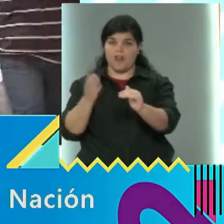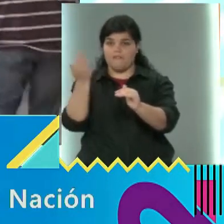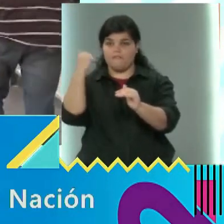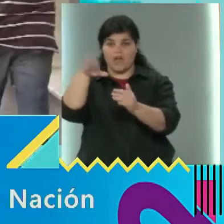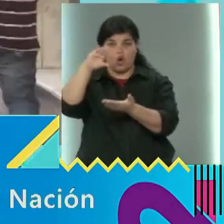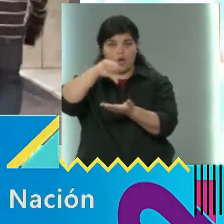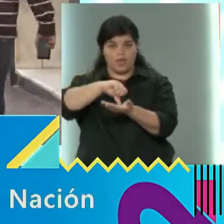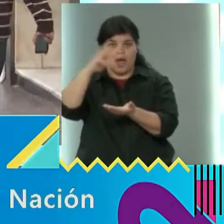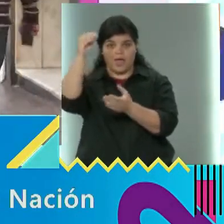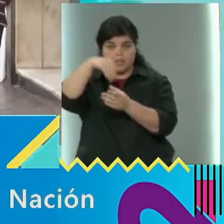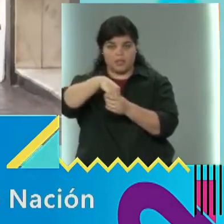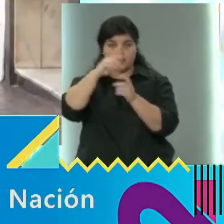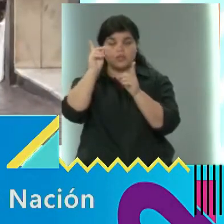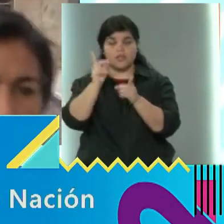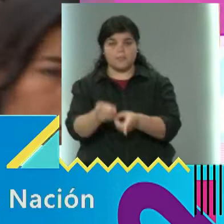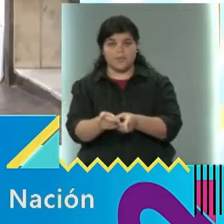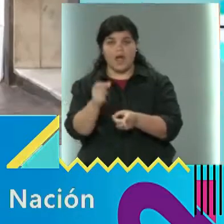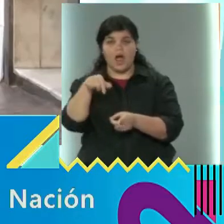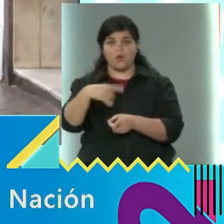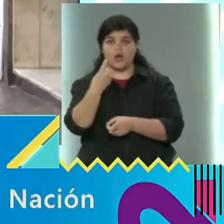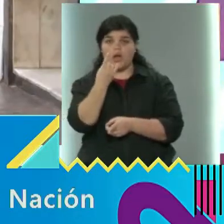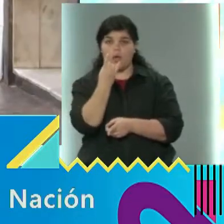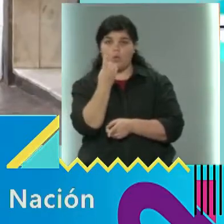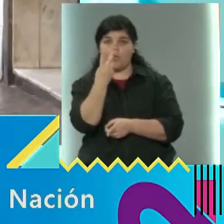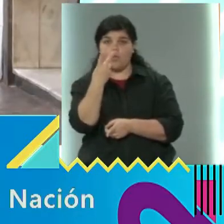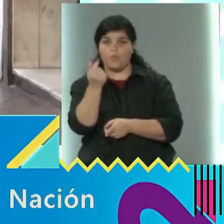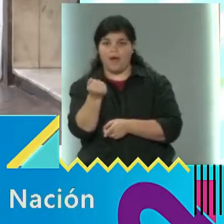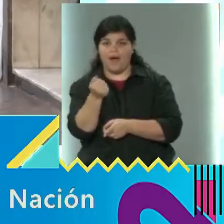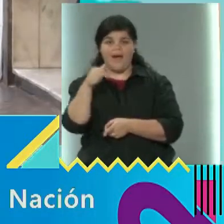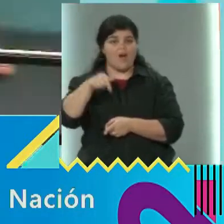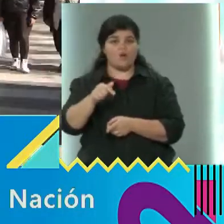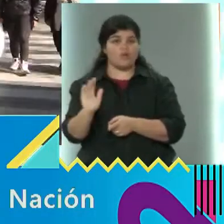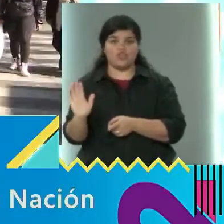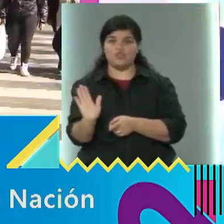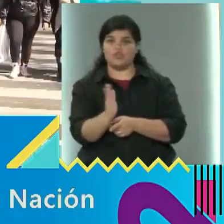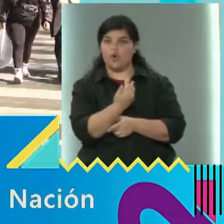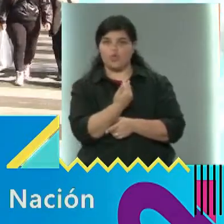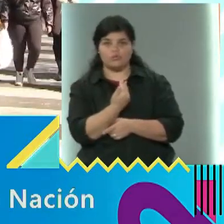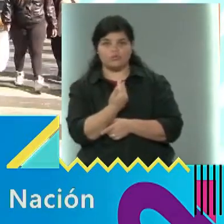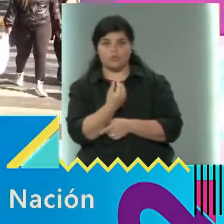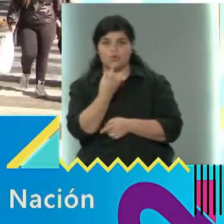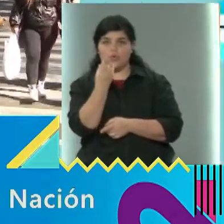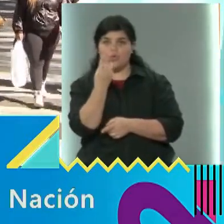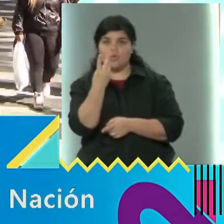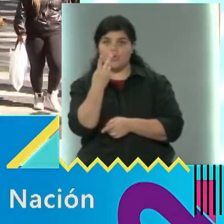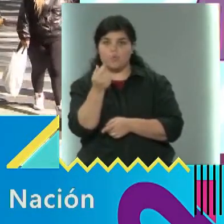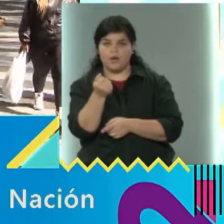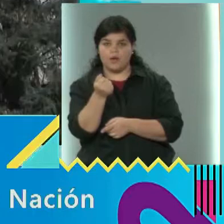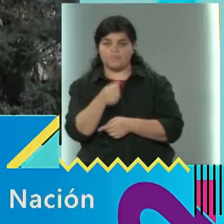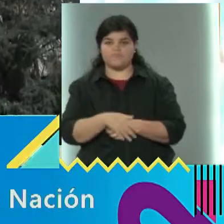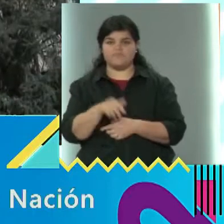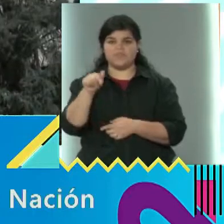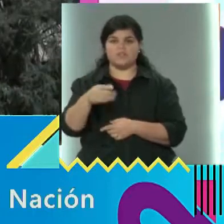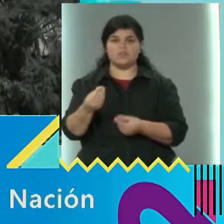los créditos UVA. Ahora ya estamos trabajando todo con créditos UVA. Bien. La ventaja del crédito UVA que la